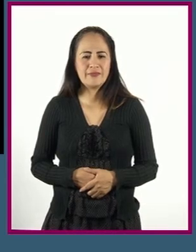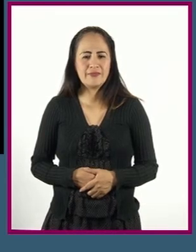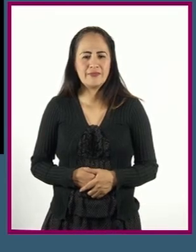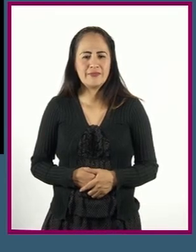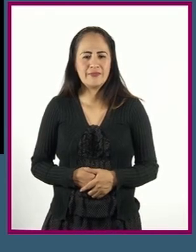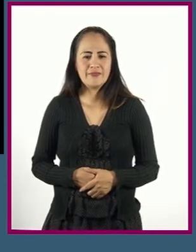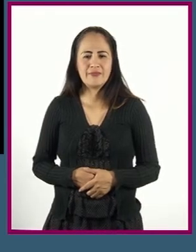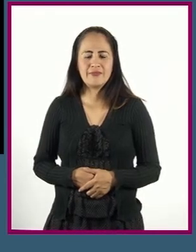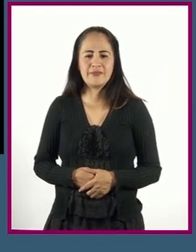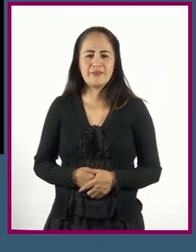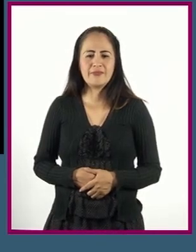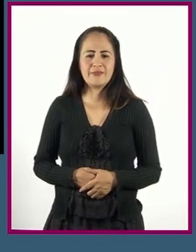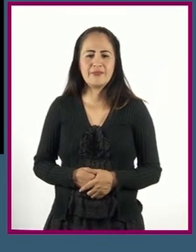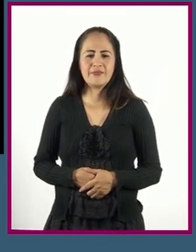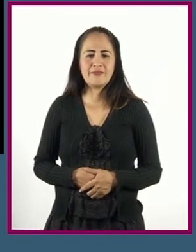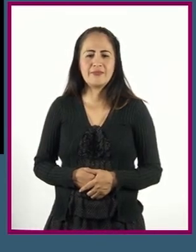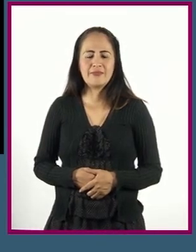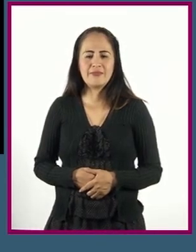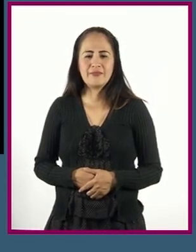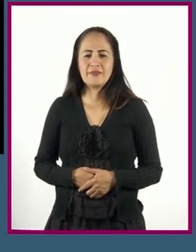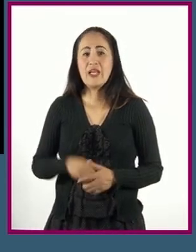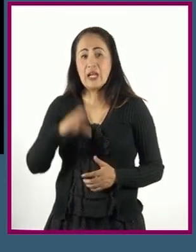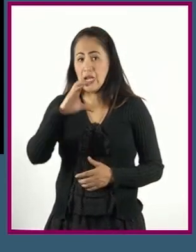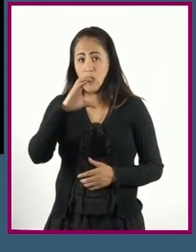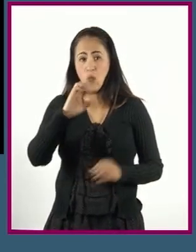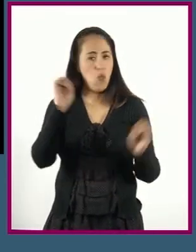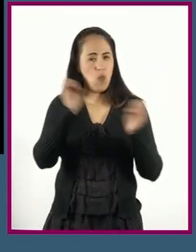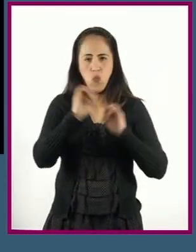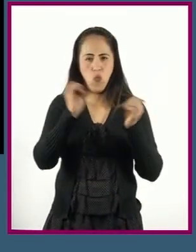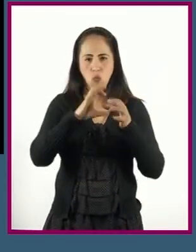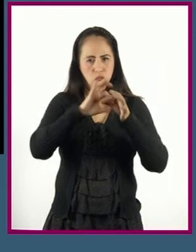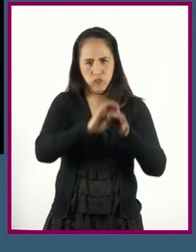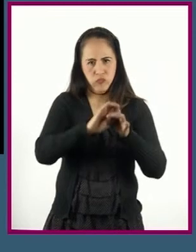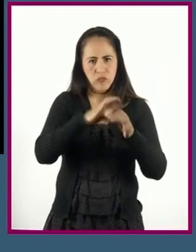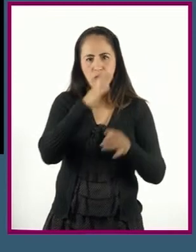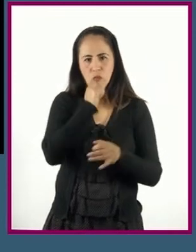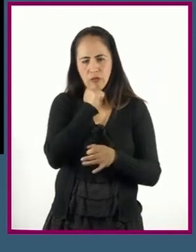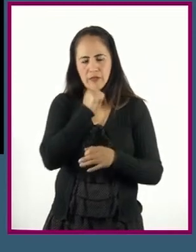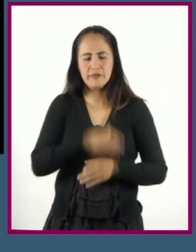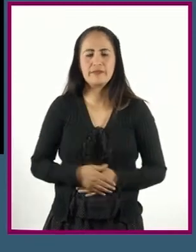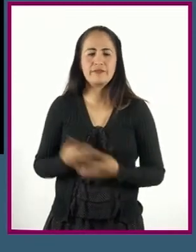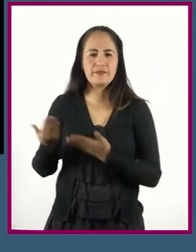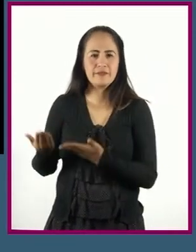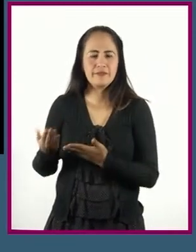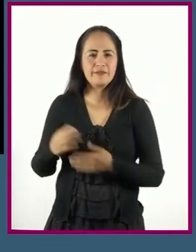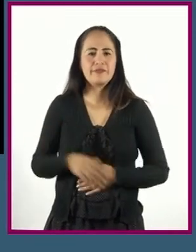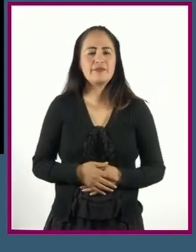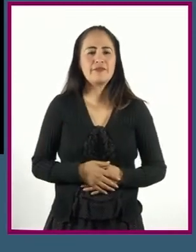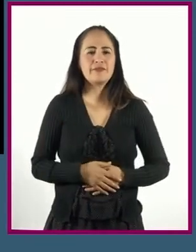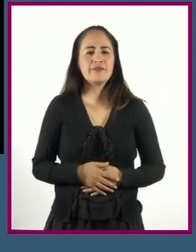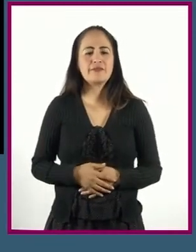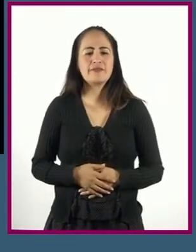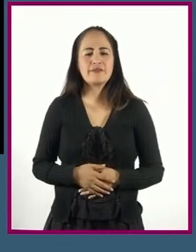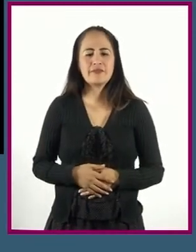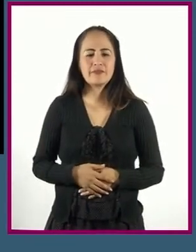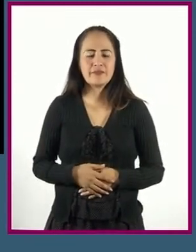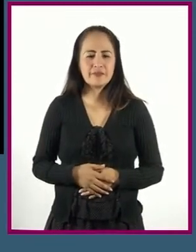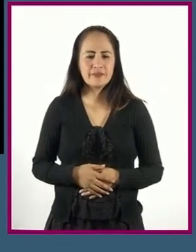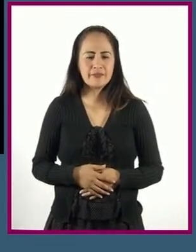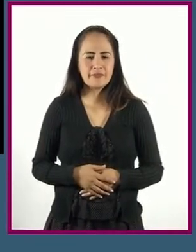En el carbono nos sucede esto. Y nitrógeno molecular también.